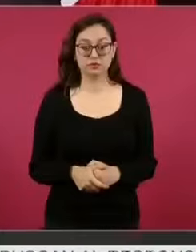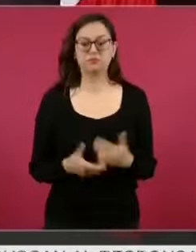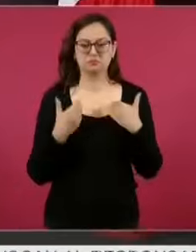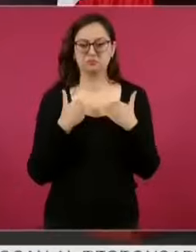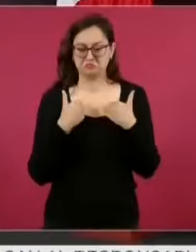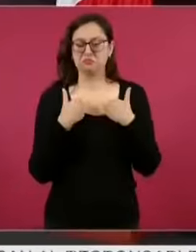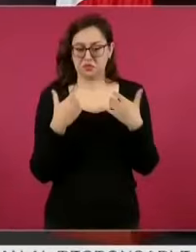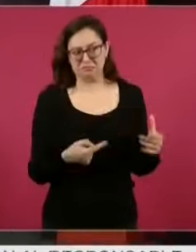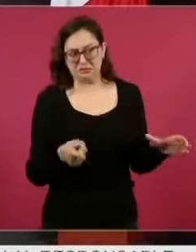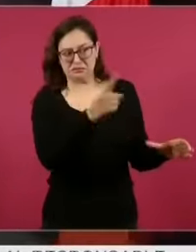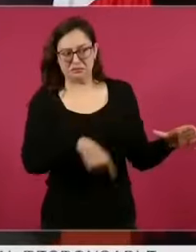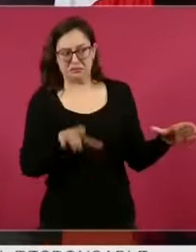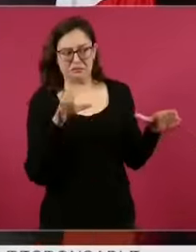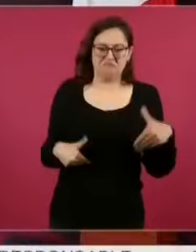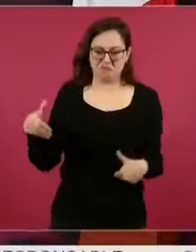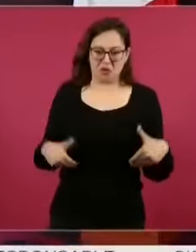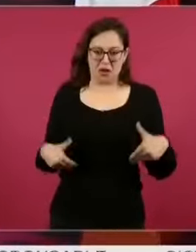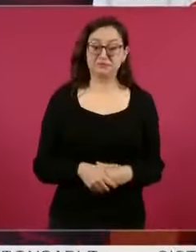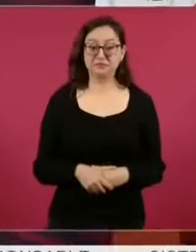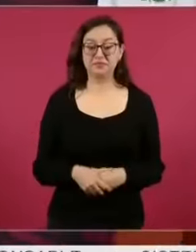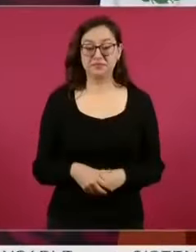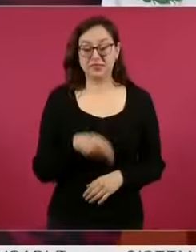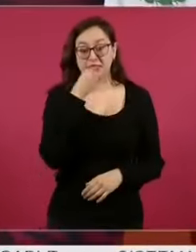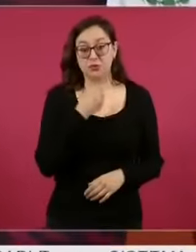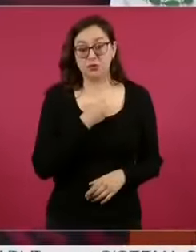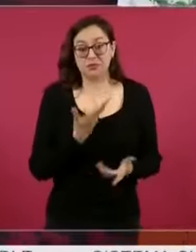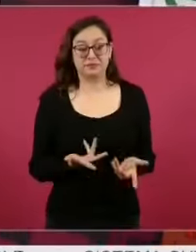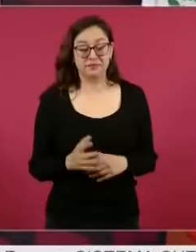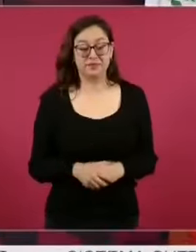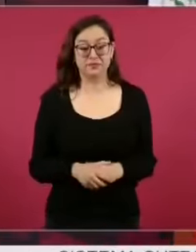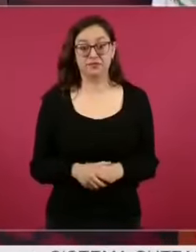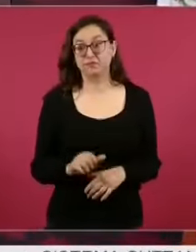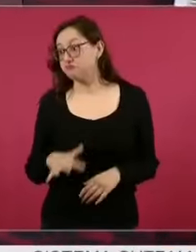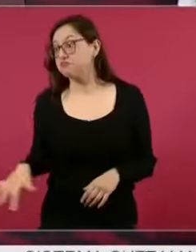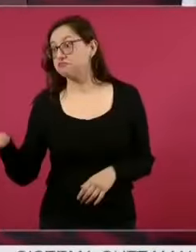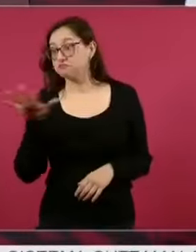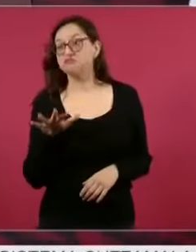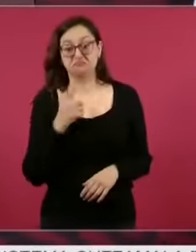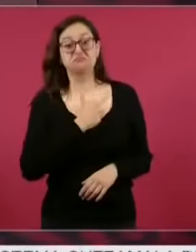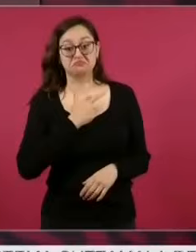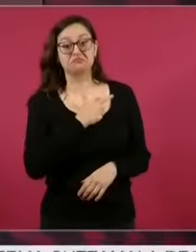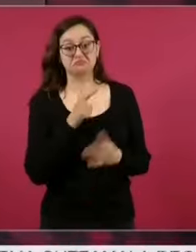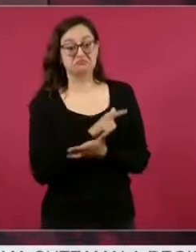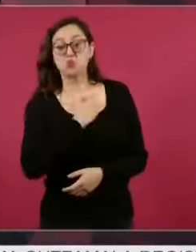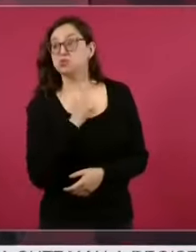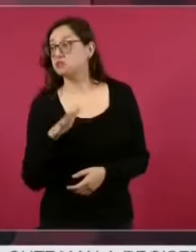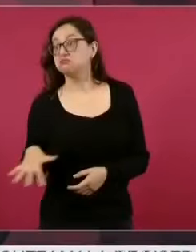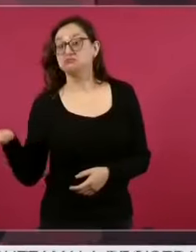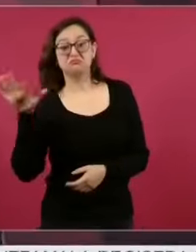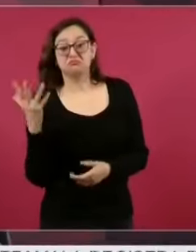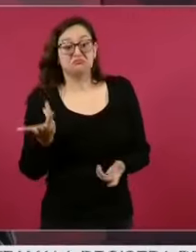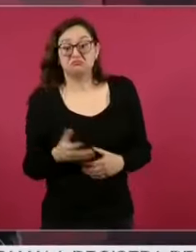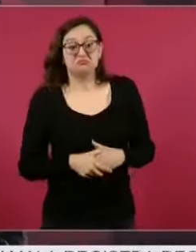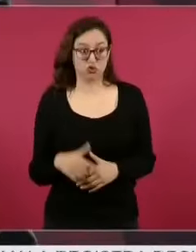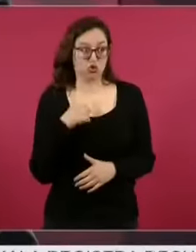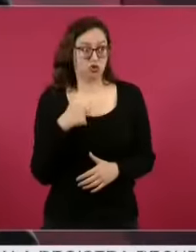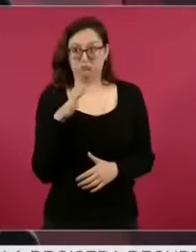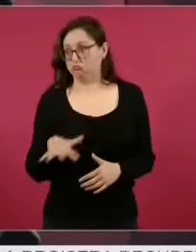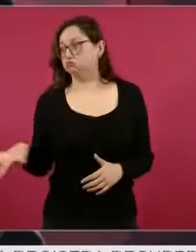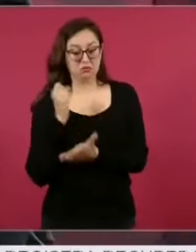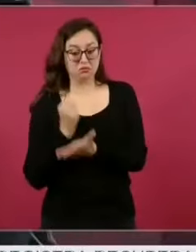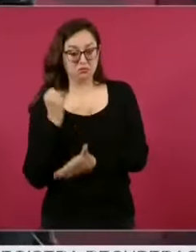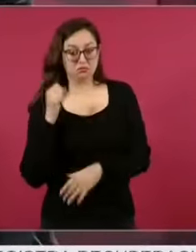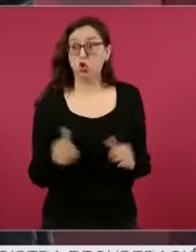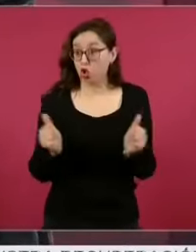a muchos, a otros sí les agrada el que se haya aprobado esta reforma. Yo estoy en los últimos, a mí me